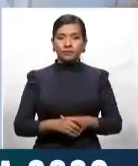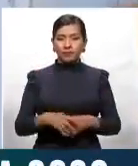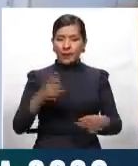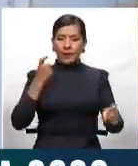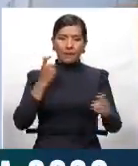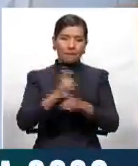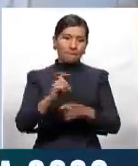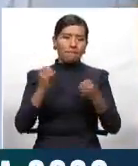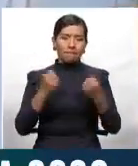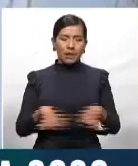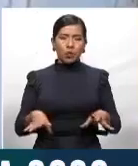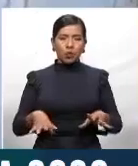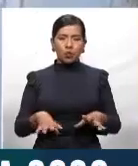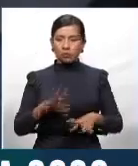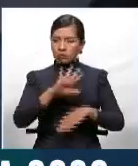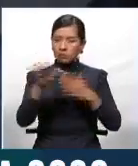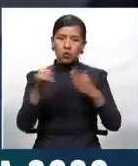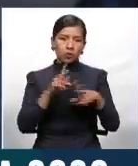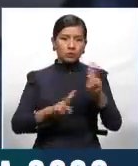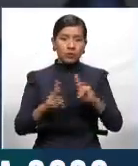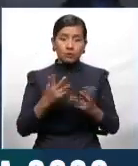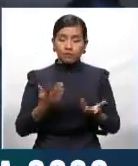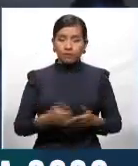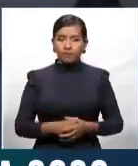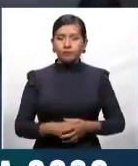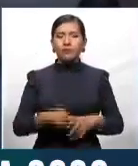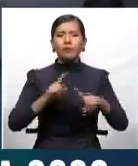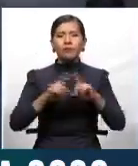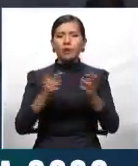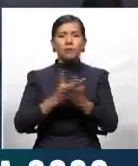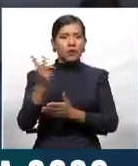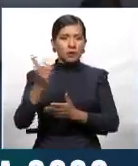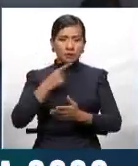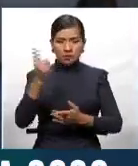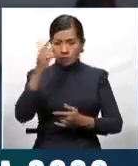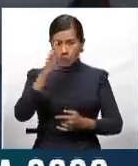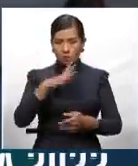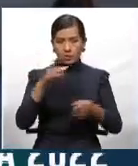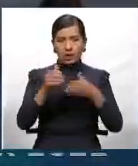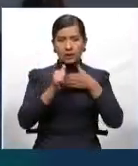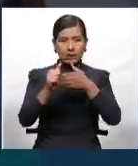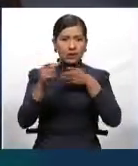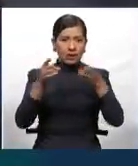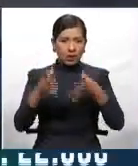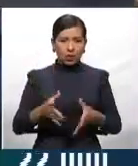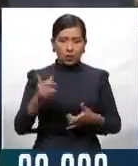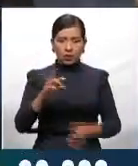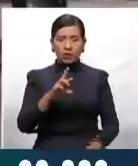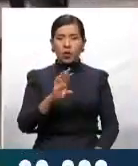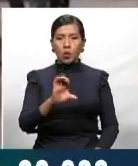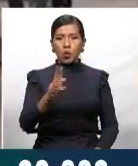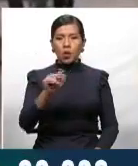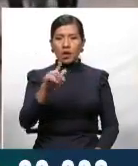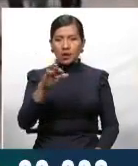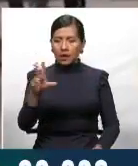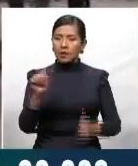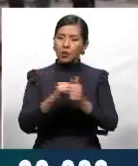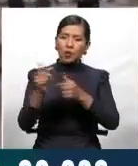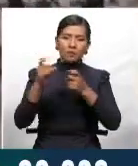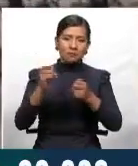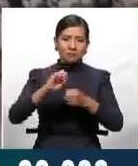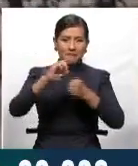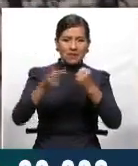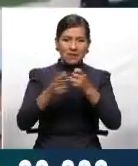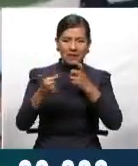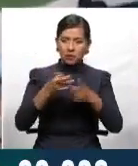a la gente, ¿no? Lo cierto es que el rector Vicente Cuellar y el vicerrector Reinero Vargas, a pesar de haber